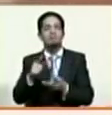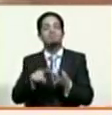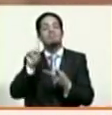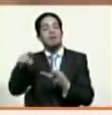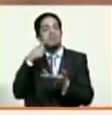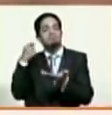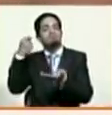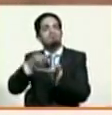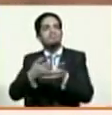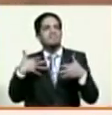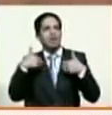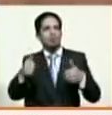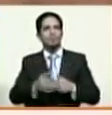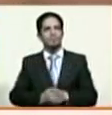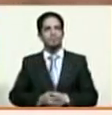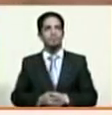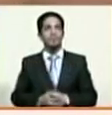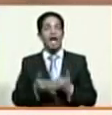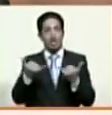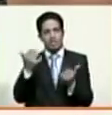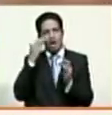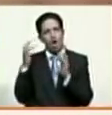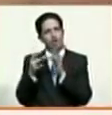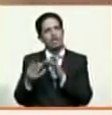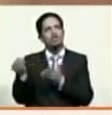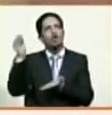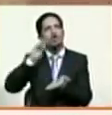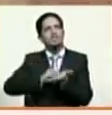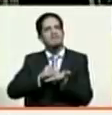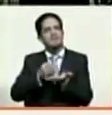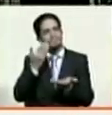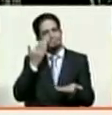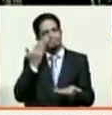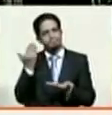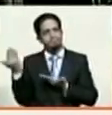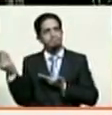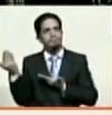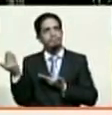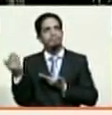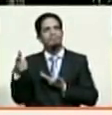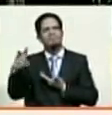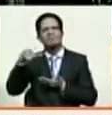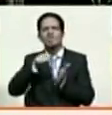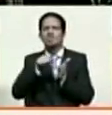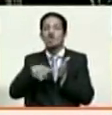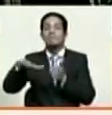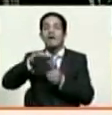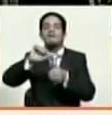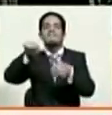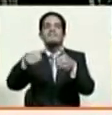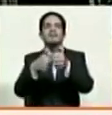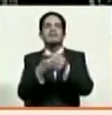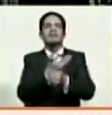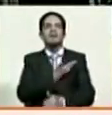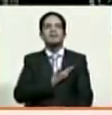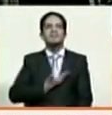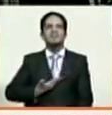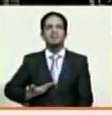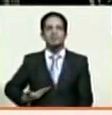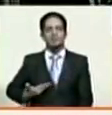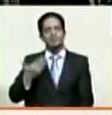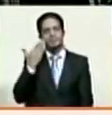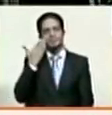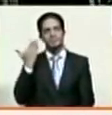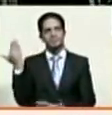Ahora mismo se produce información de último minuto. Nos vamos en vivo con Joanely Lunqui Hernández. Ella se encuentra en la sede de la Vicepresidencia Ejecutiva de la República, en la Avenida